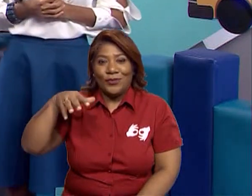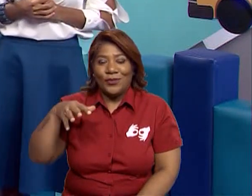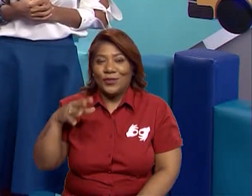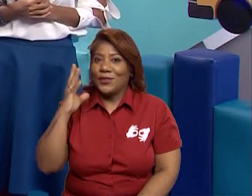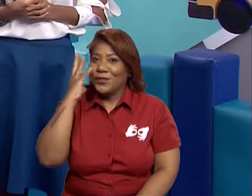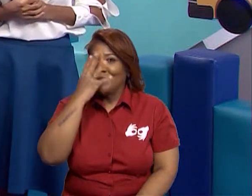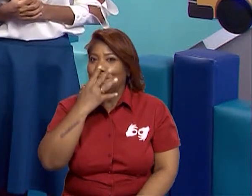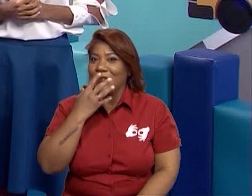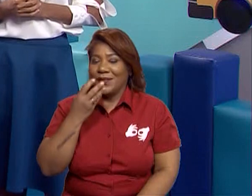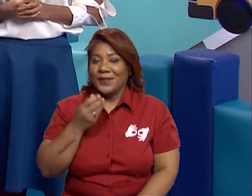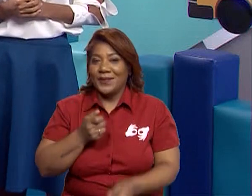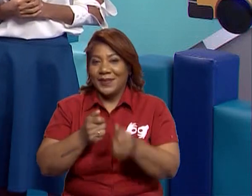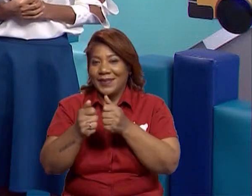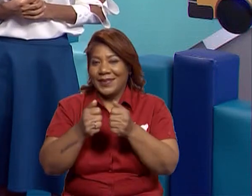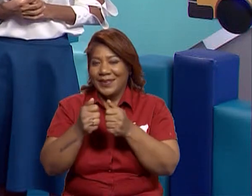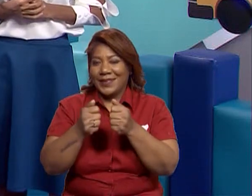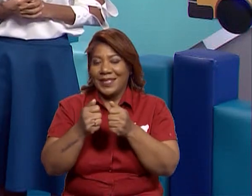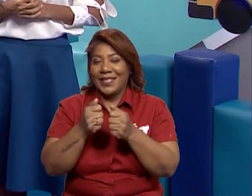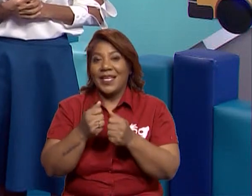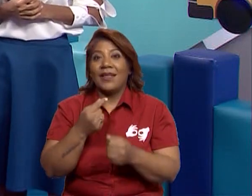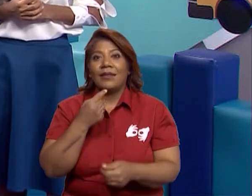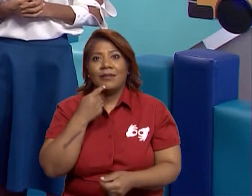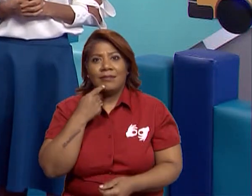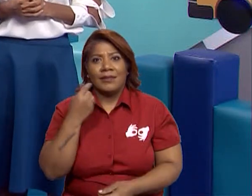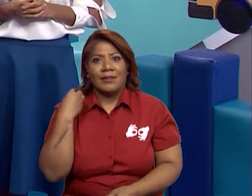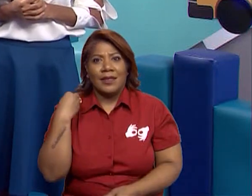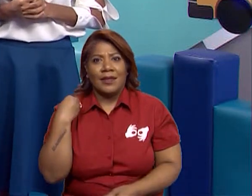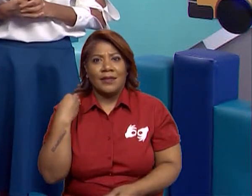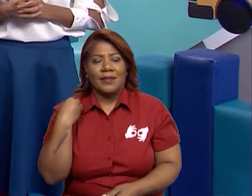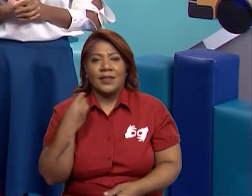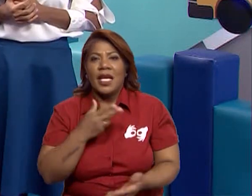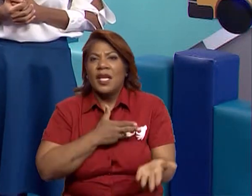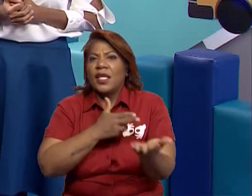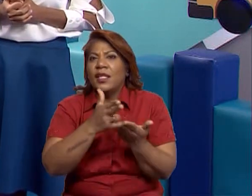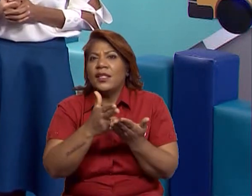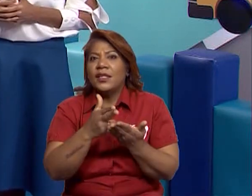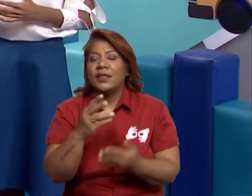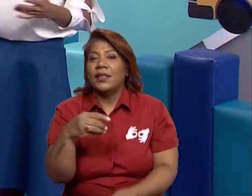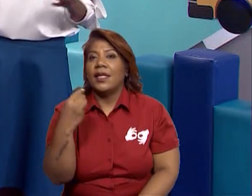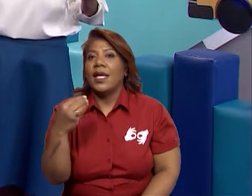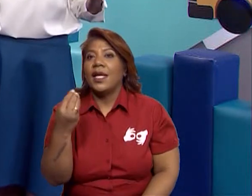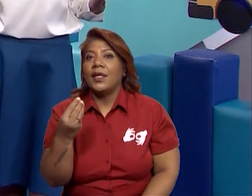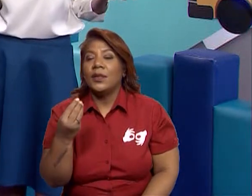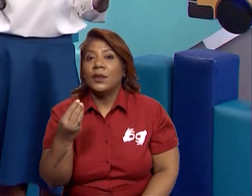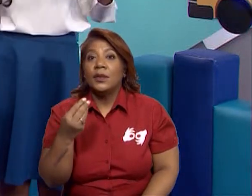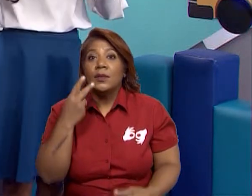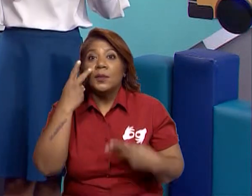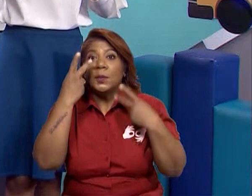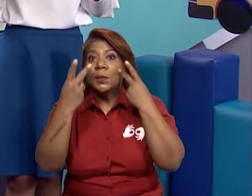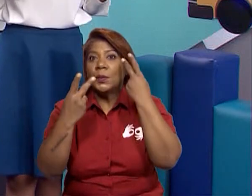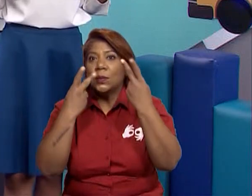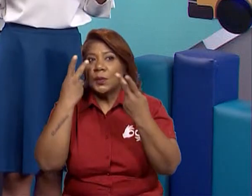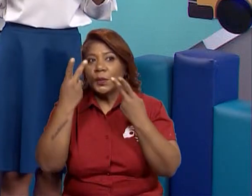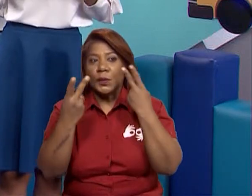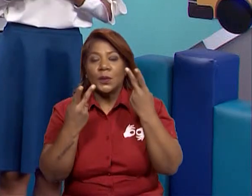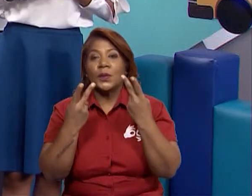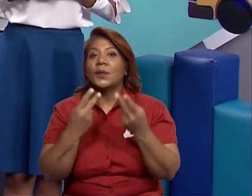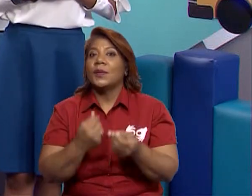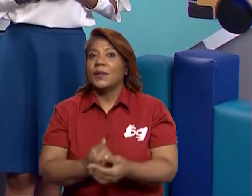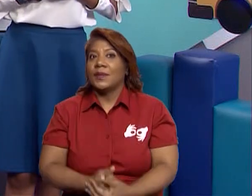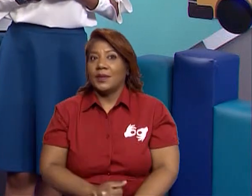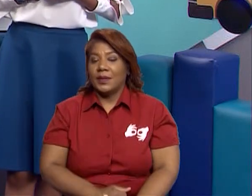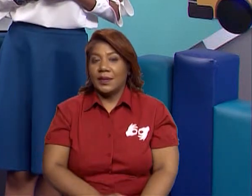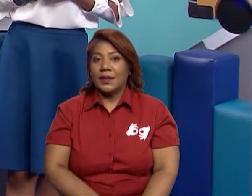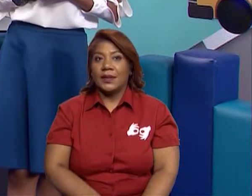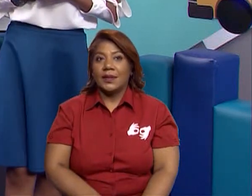Tienes que escribirnos también por ahí, ¿oíste? Y decirnos, William, ¿dónde queda ese río? Para ¿oíste? poder ir, maestro, porque está interesante. Sí, porque yo